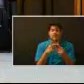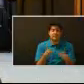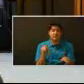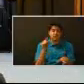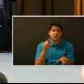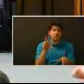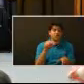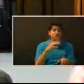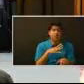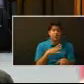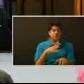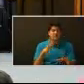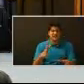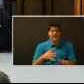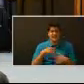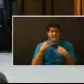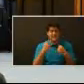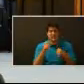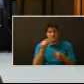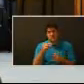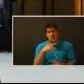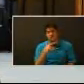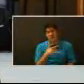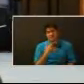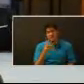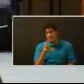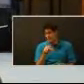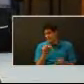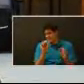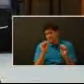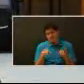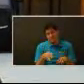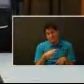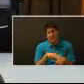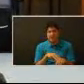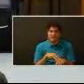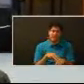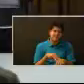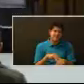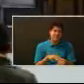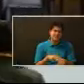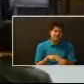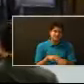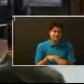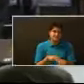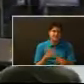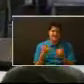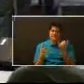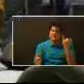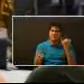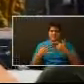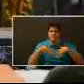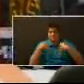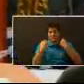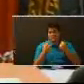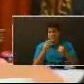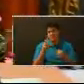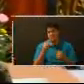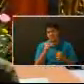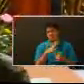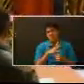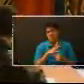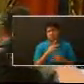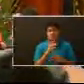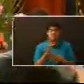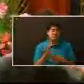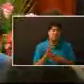no tiene fuerzas, si usted siente que ya no, que se le acabaron las fuerzas, que se le acabaron los recursos,